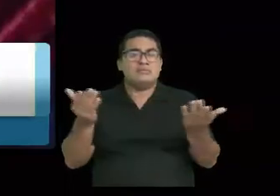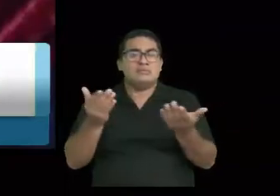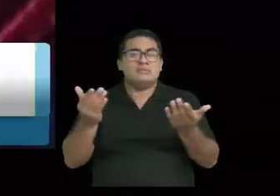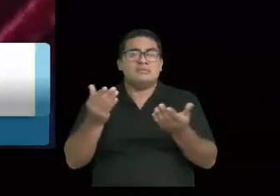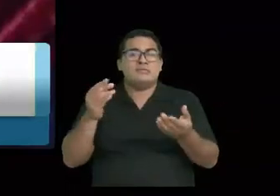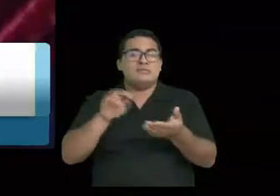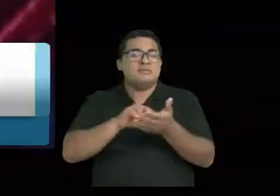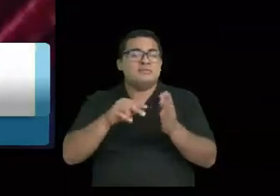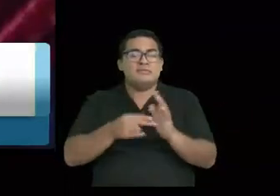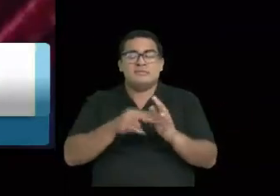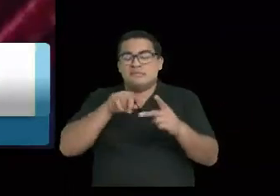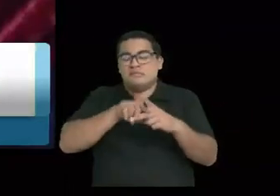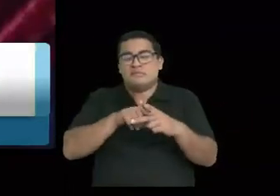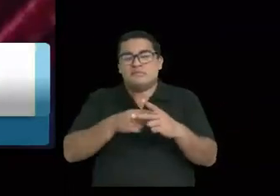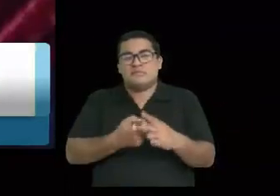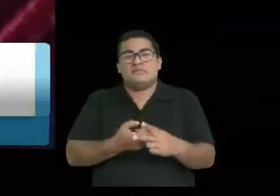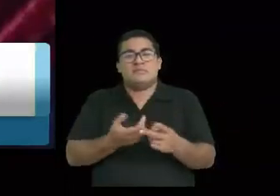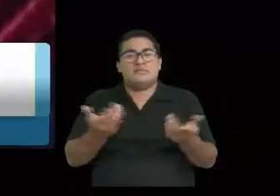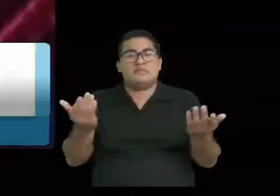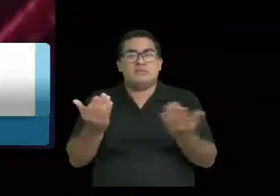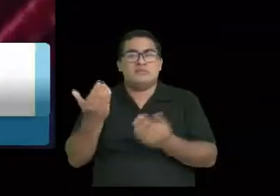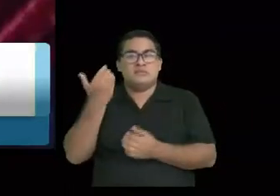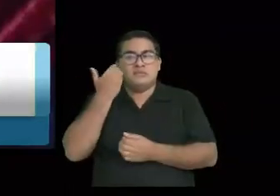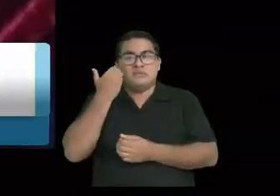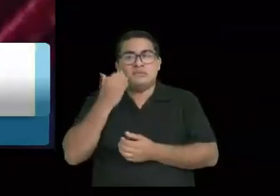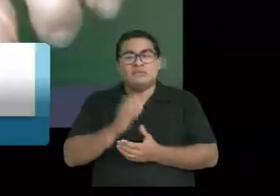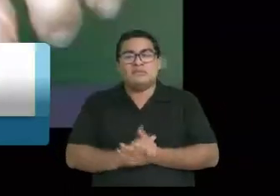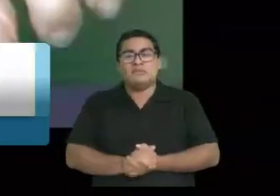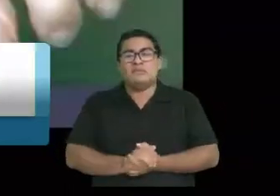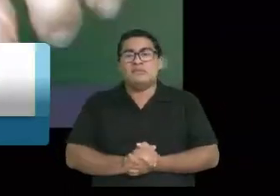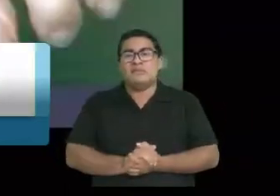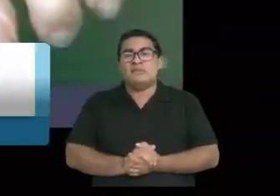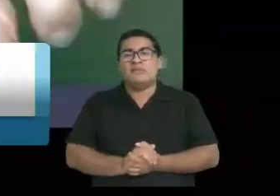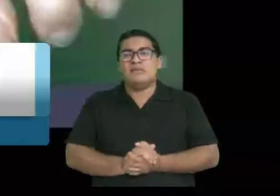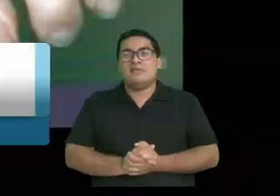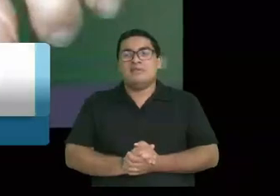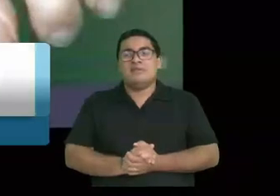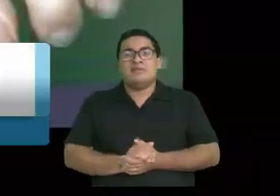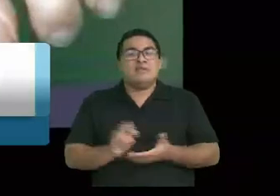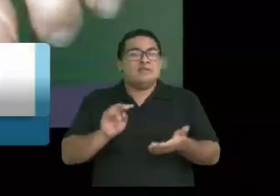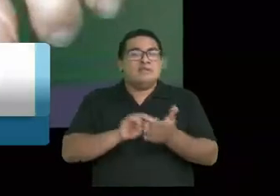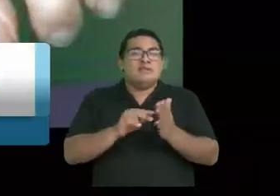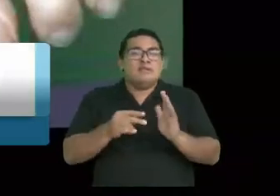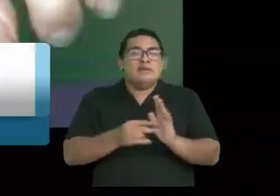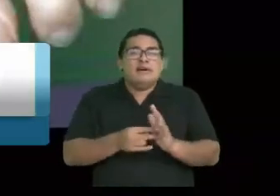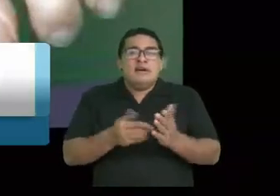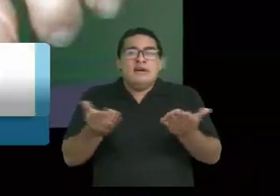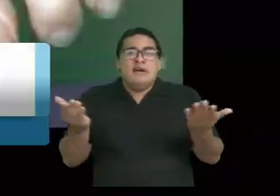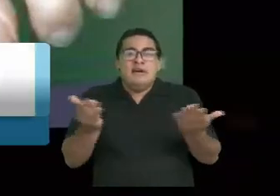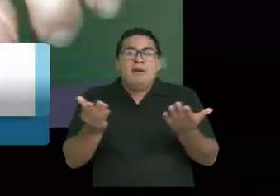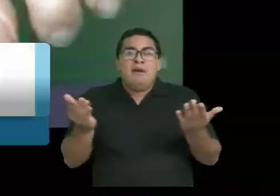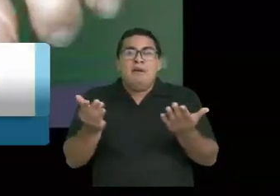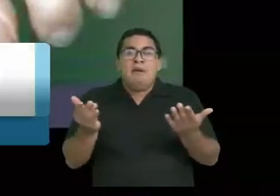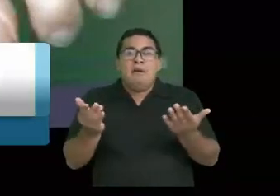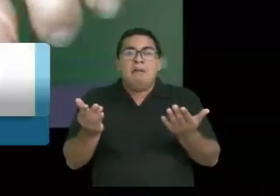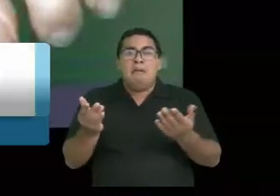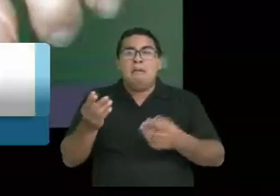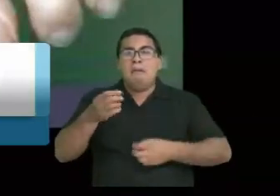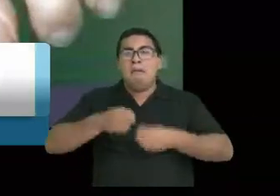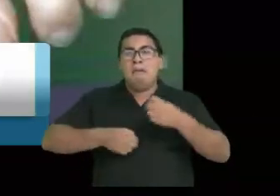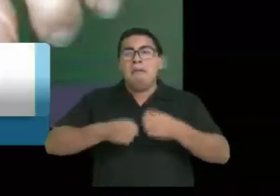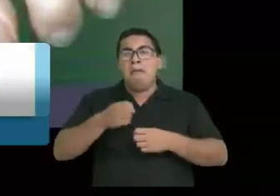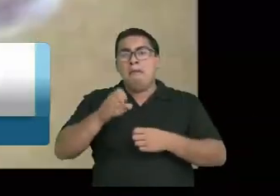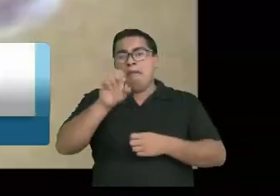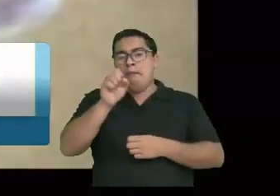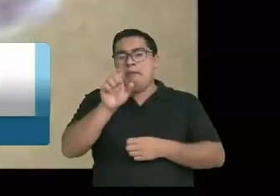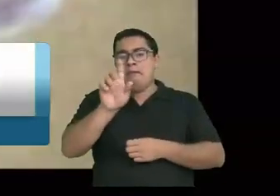el origen de esta síndrome? Esto es más que todo una respuesta ante el estrés y ante el frío.